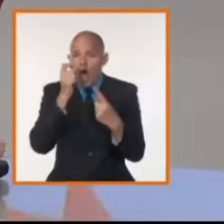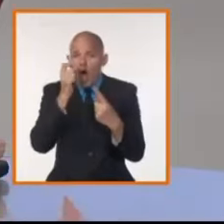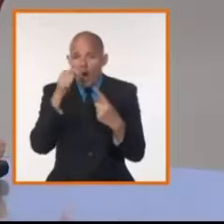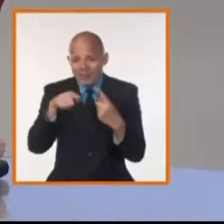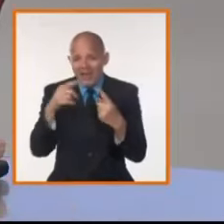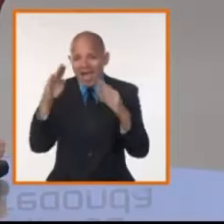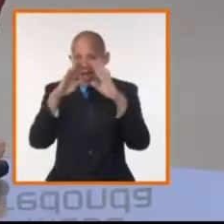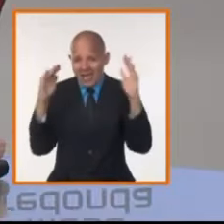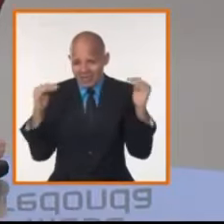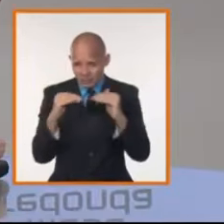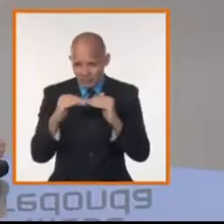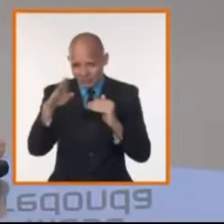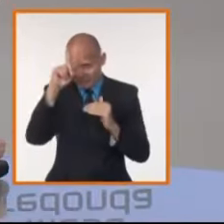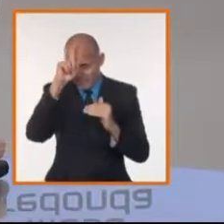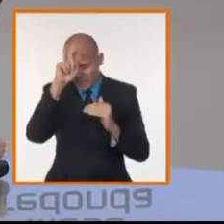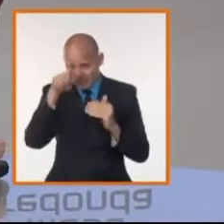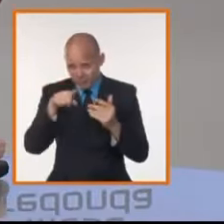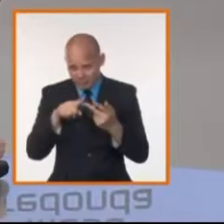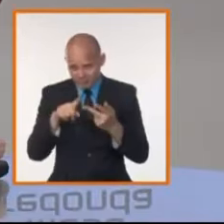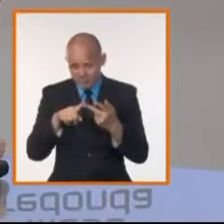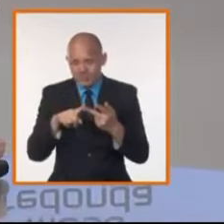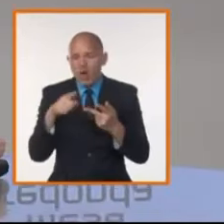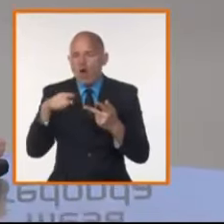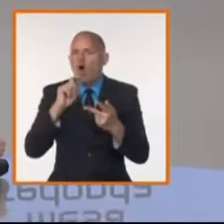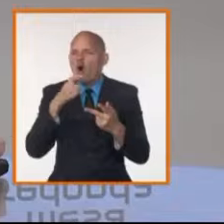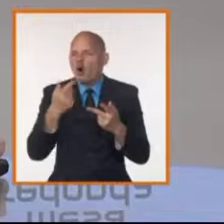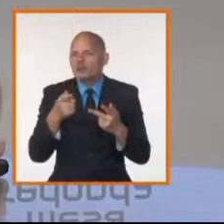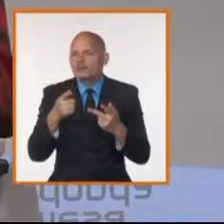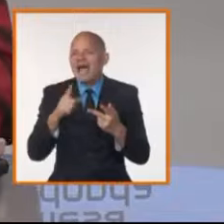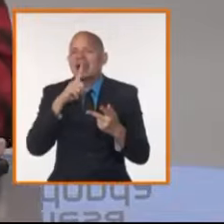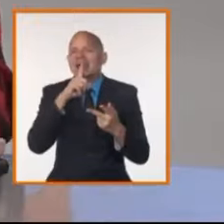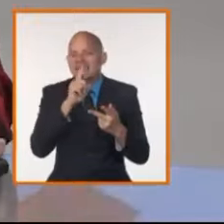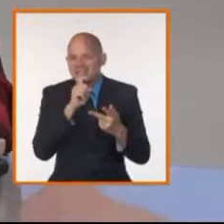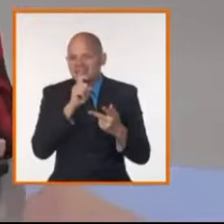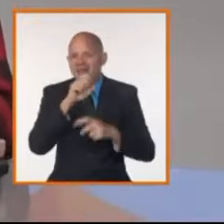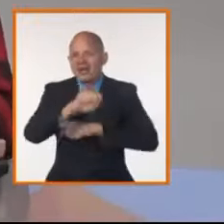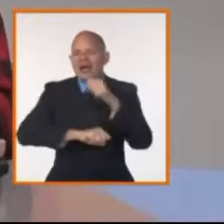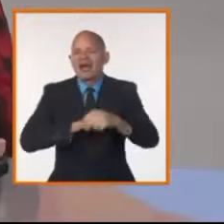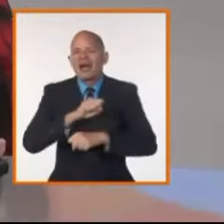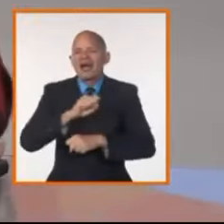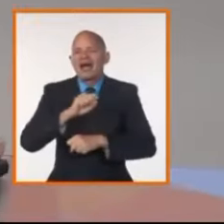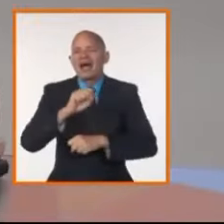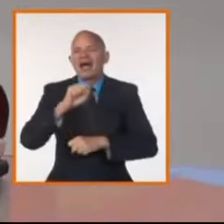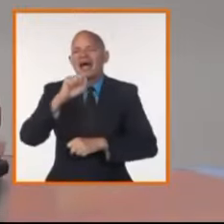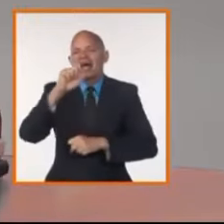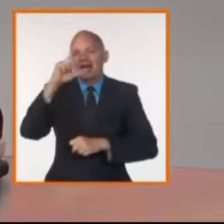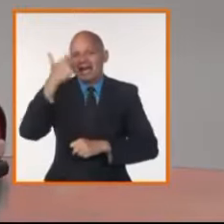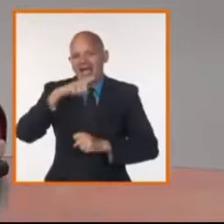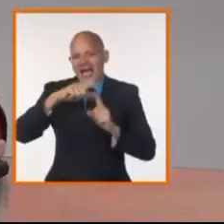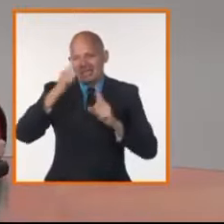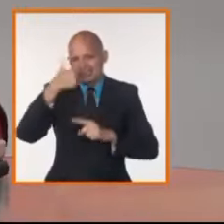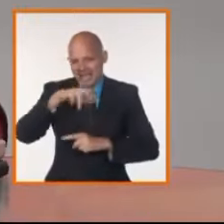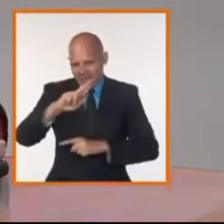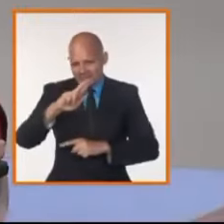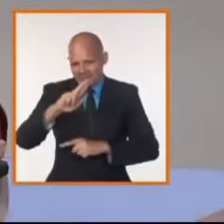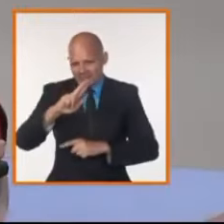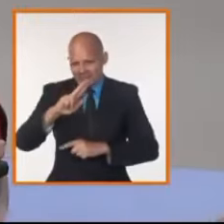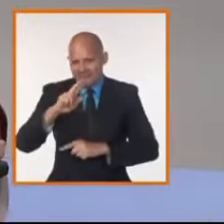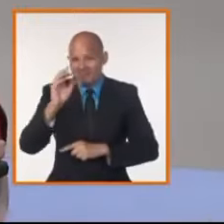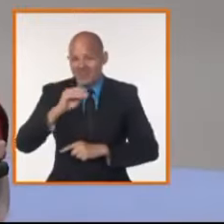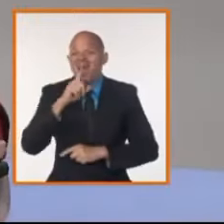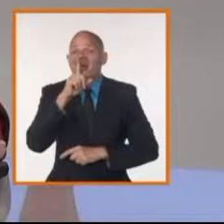se declaran culpables pero Uribe dice que sí que sí se realizó Eh Esto y que estaría cooperando con los